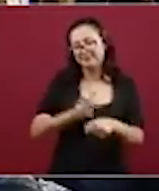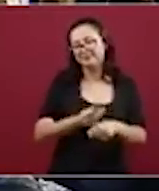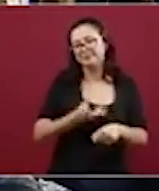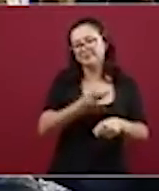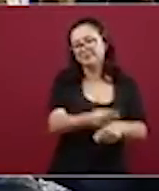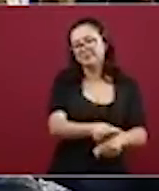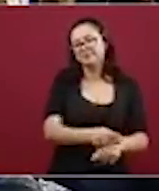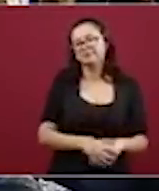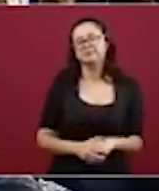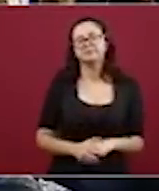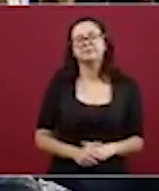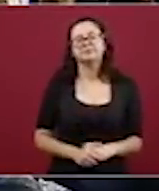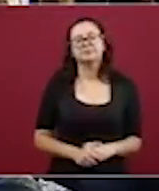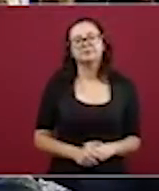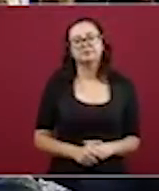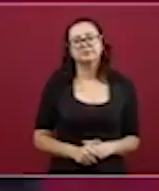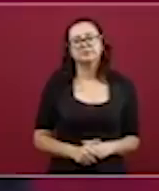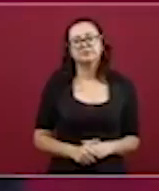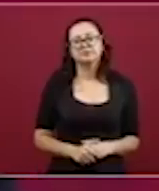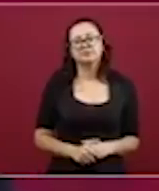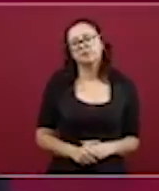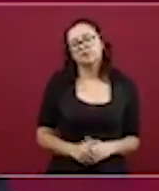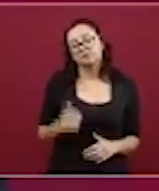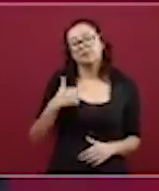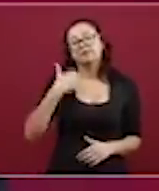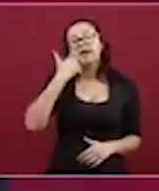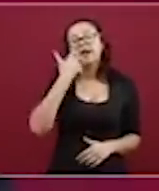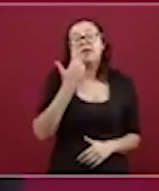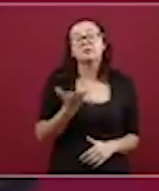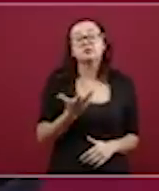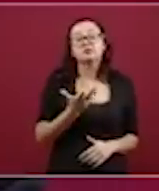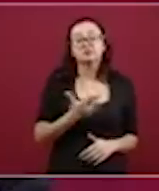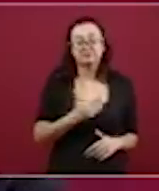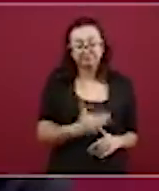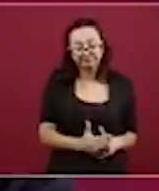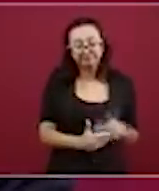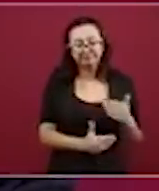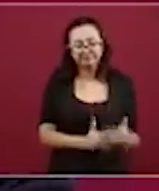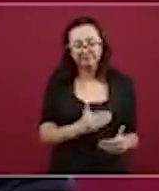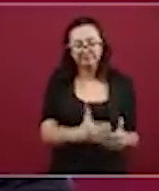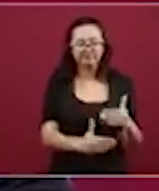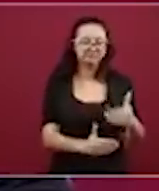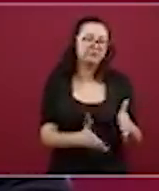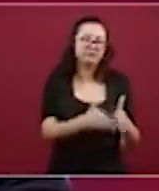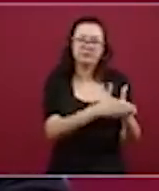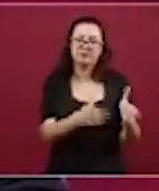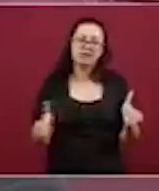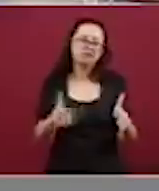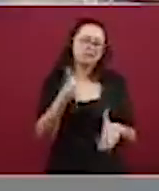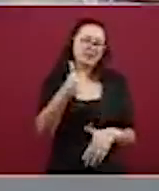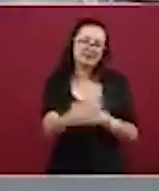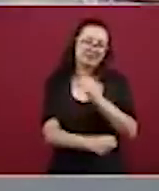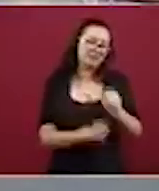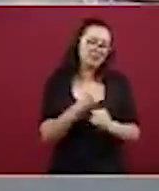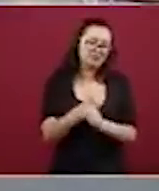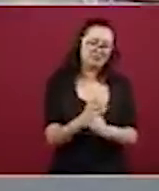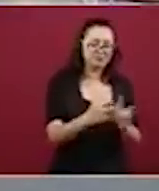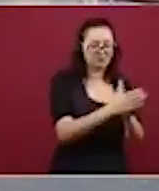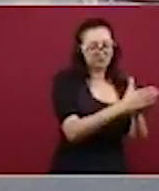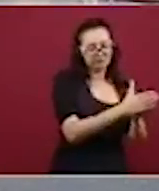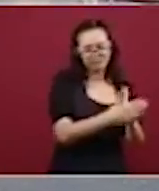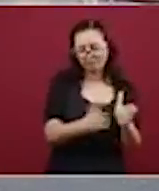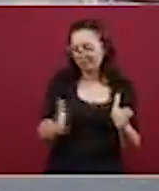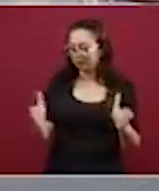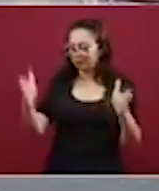son de las cosas que queremos hacer durante el sexenio.